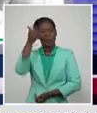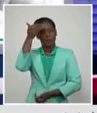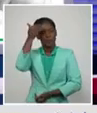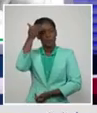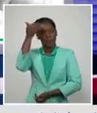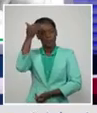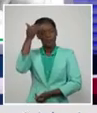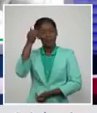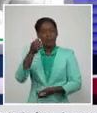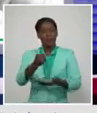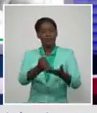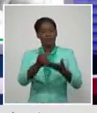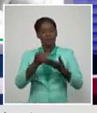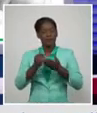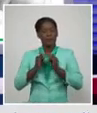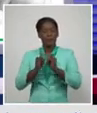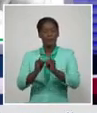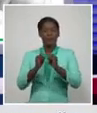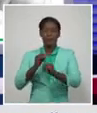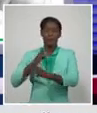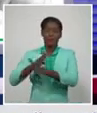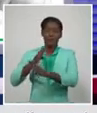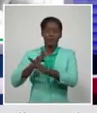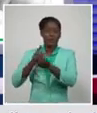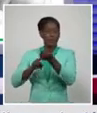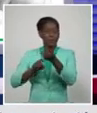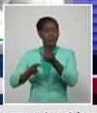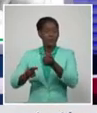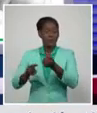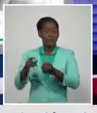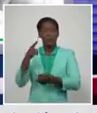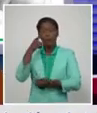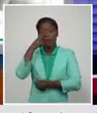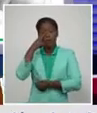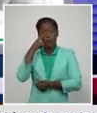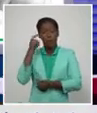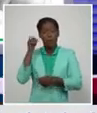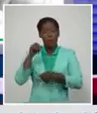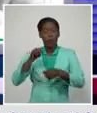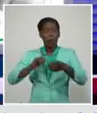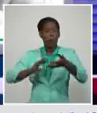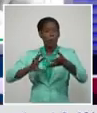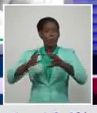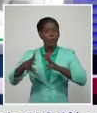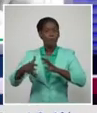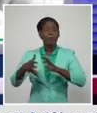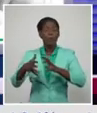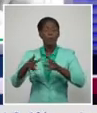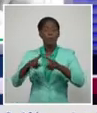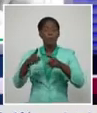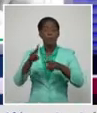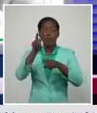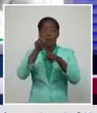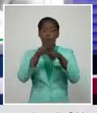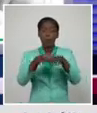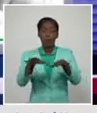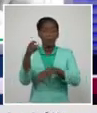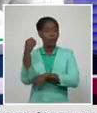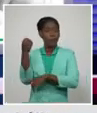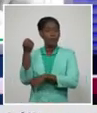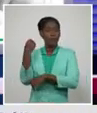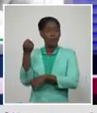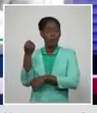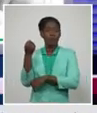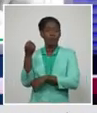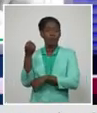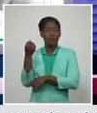colega, desde Santiago de Cuba. Santiago de Cuba hoy con una situación bien compleja a partir de la dispersión del virus por prácticamente